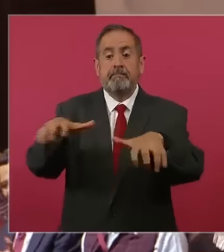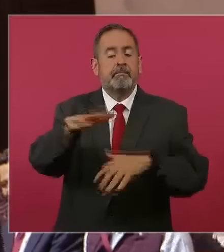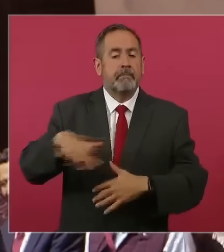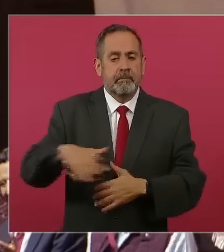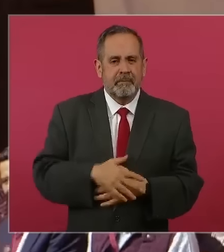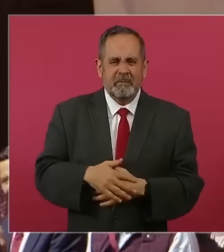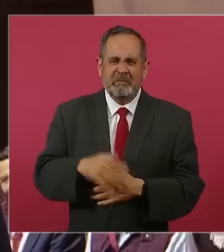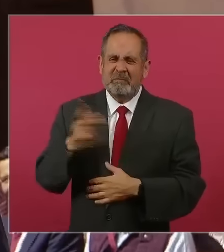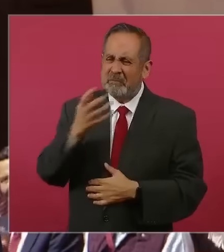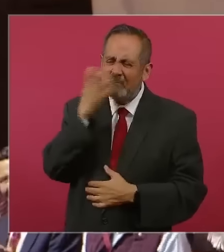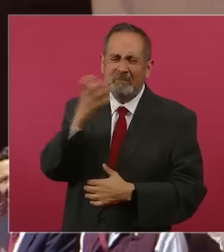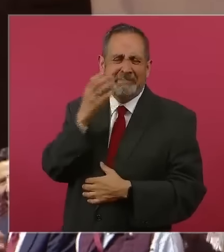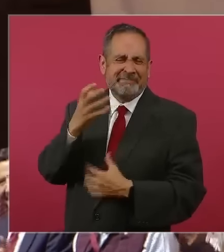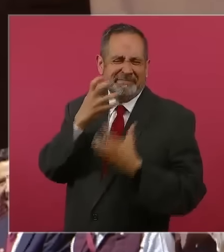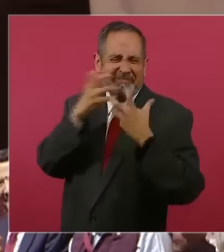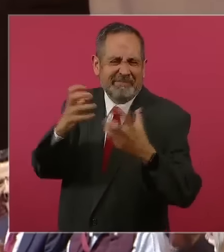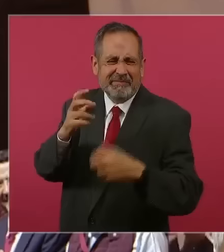¡Pueblo, pueblo, pueblo!